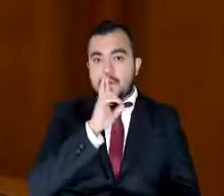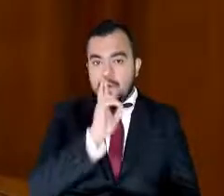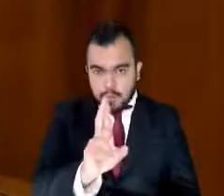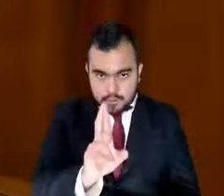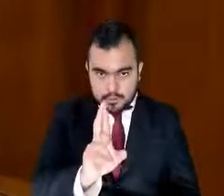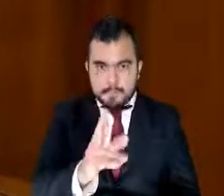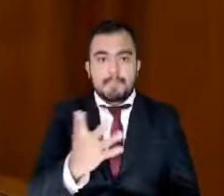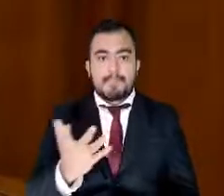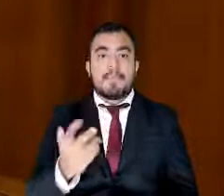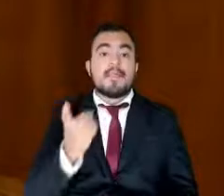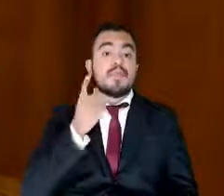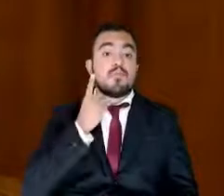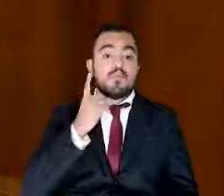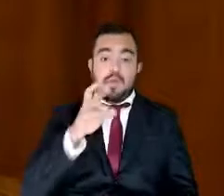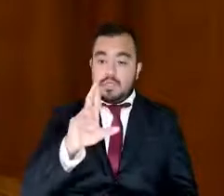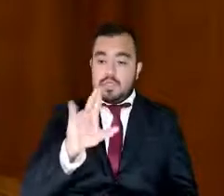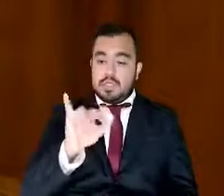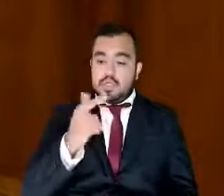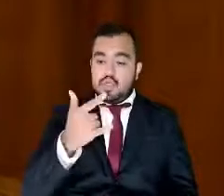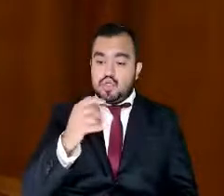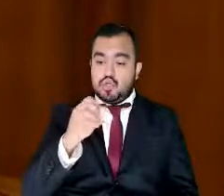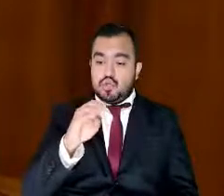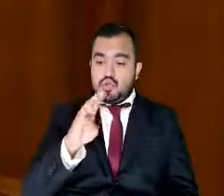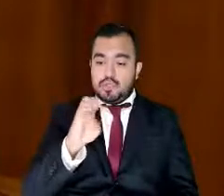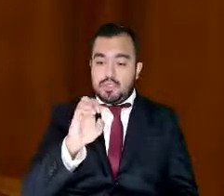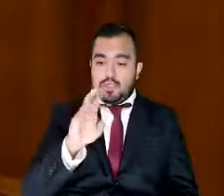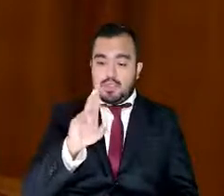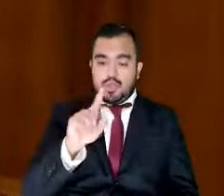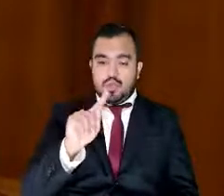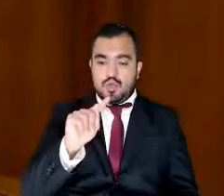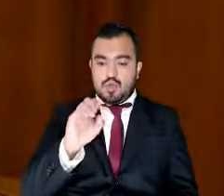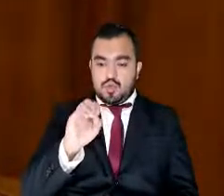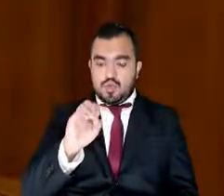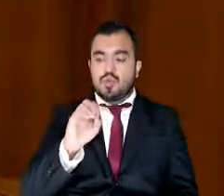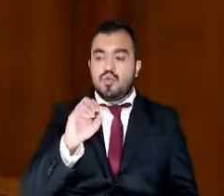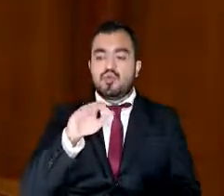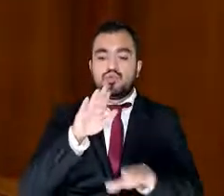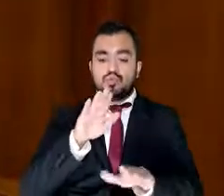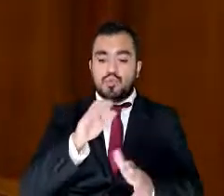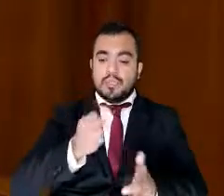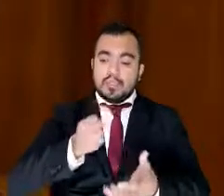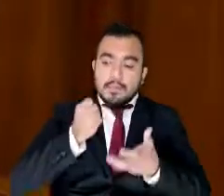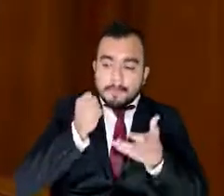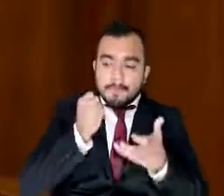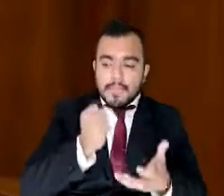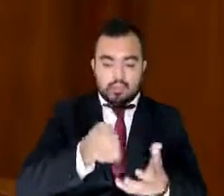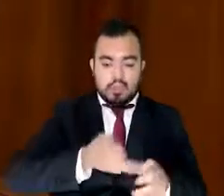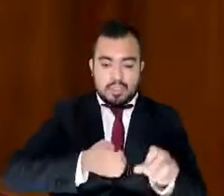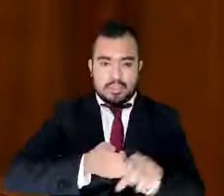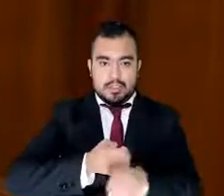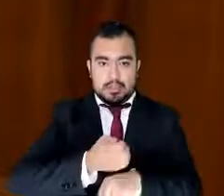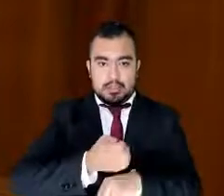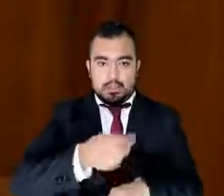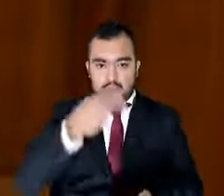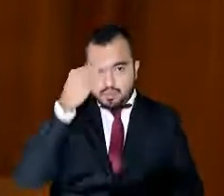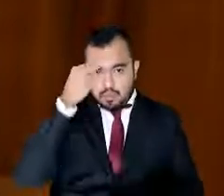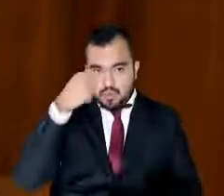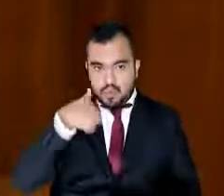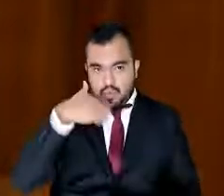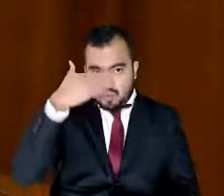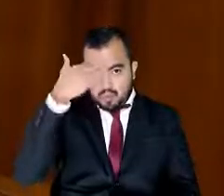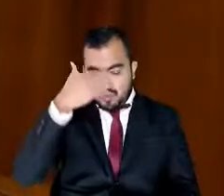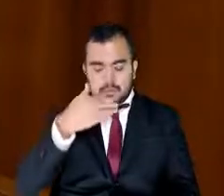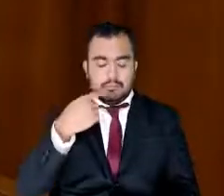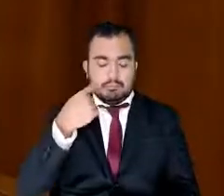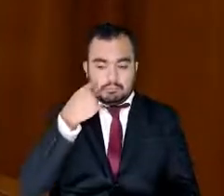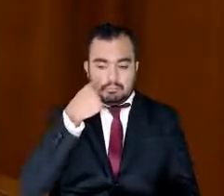Diputado Rigoberto Vargas, respecto de la distribución de la inversión en el Estado, yo sé que en muchas